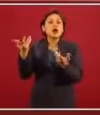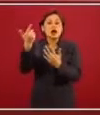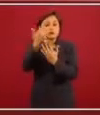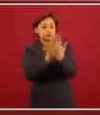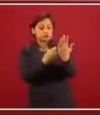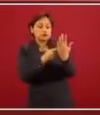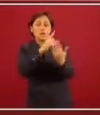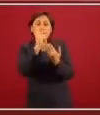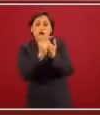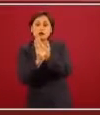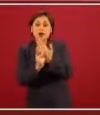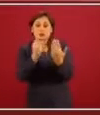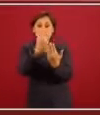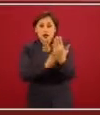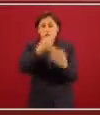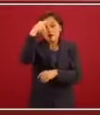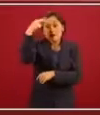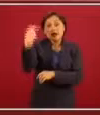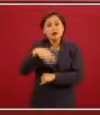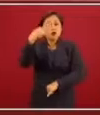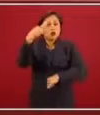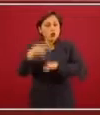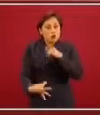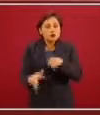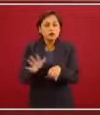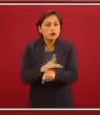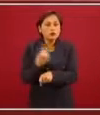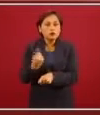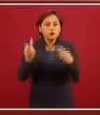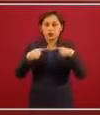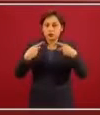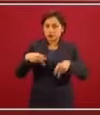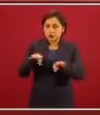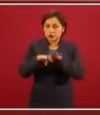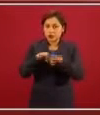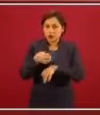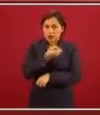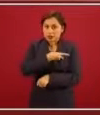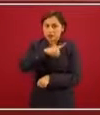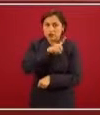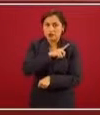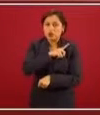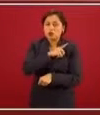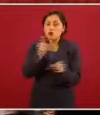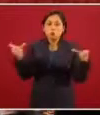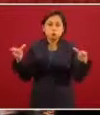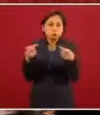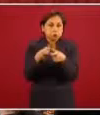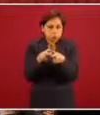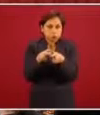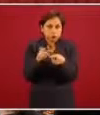pero entre los últimos lugares de personal de salud con respecto a la población. Esto